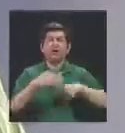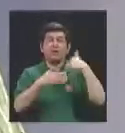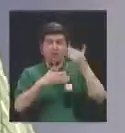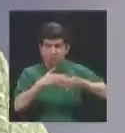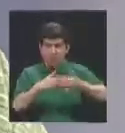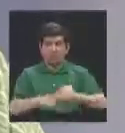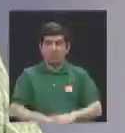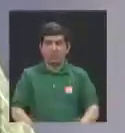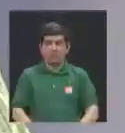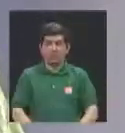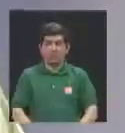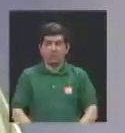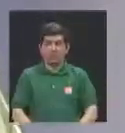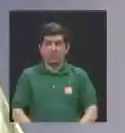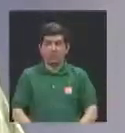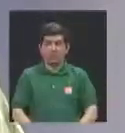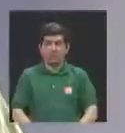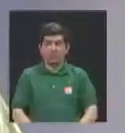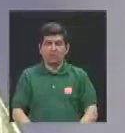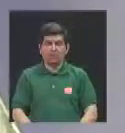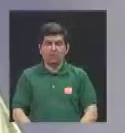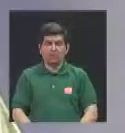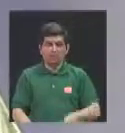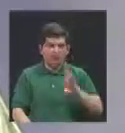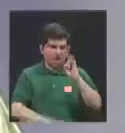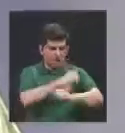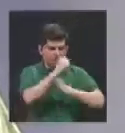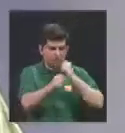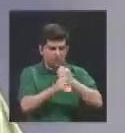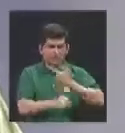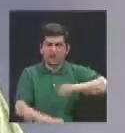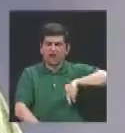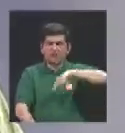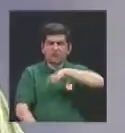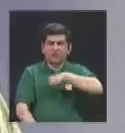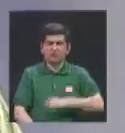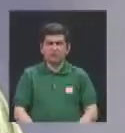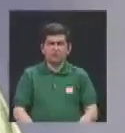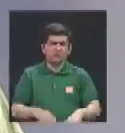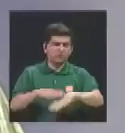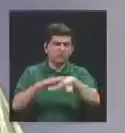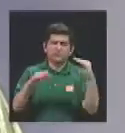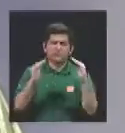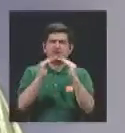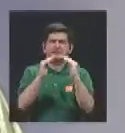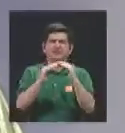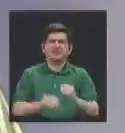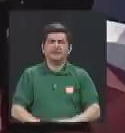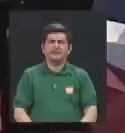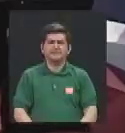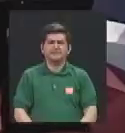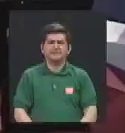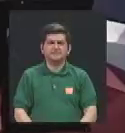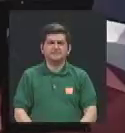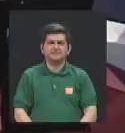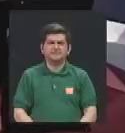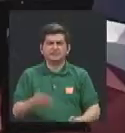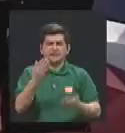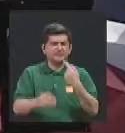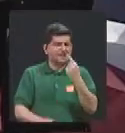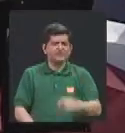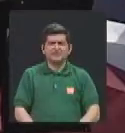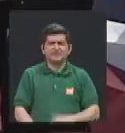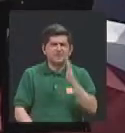Arenas, Limón, bueno, en todo lado. Andábamos ahí tocando los buses y entonces, desde un